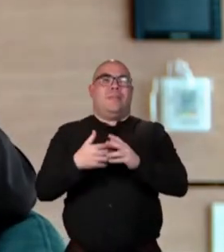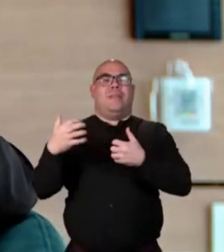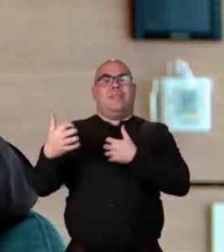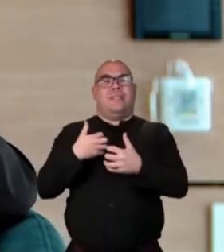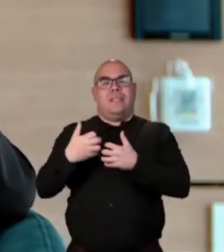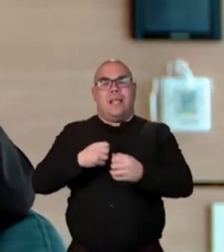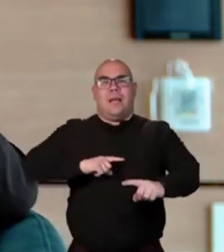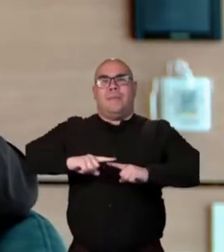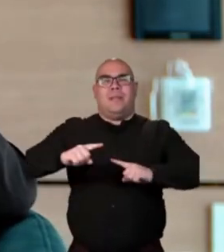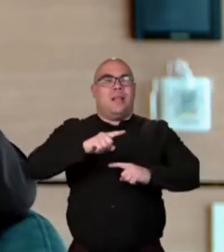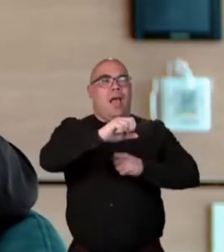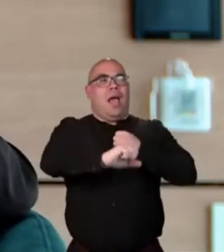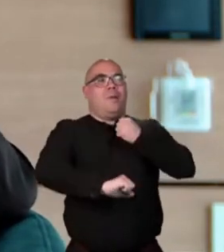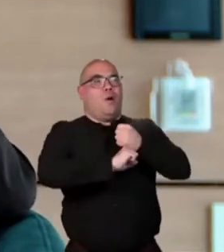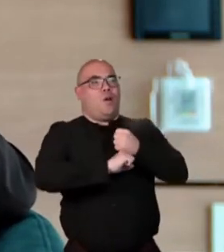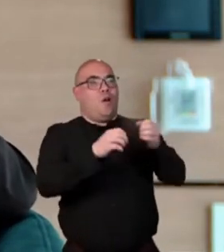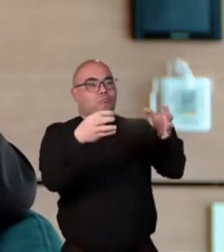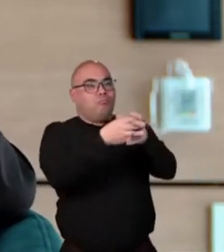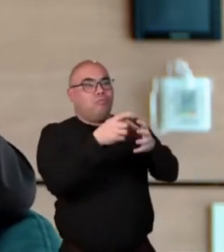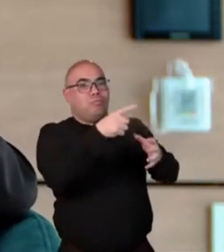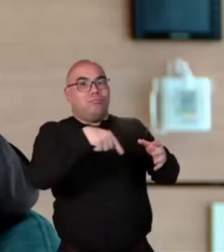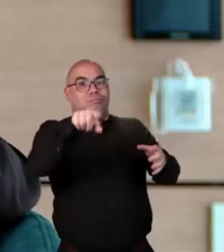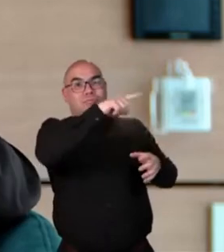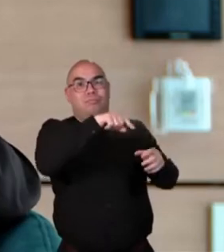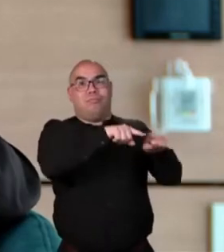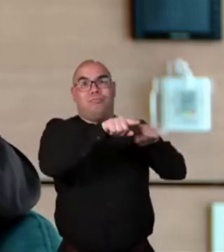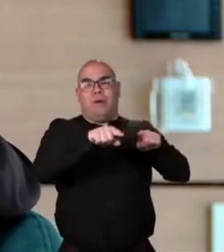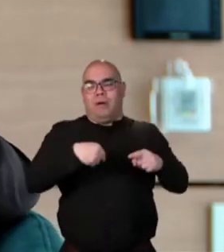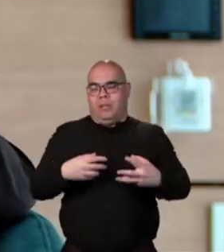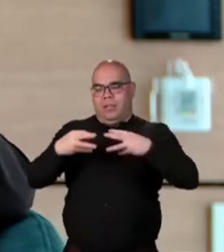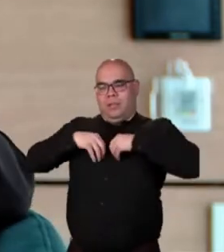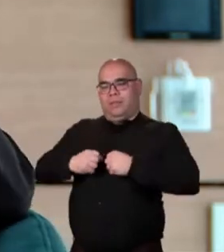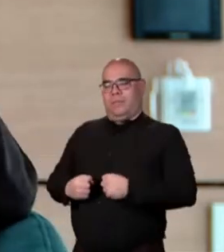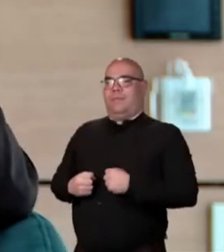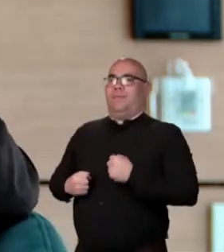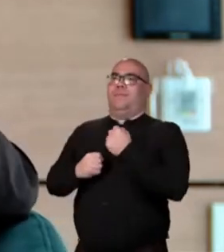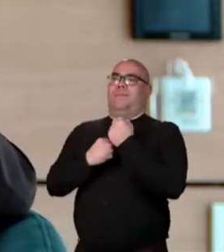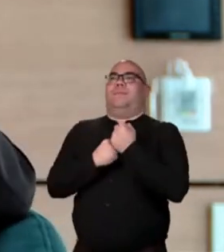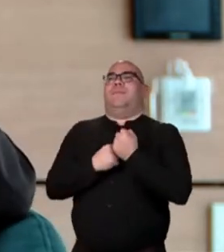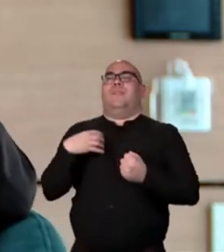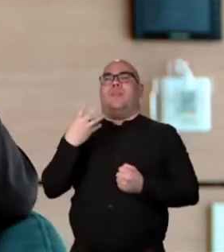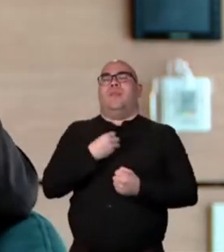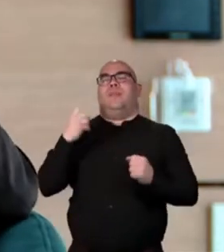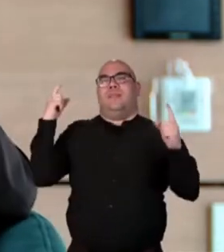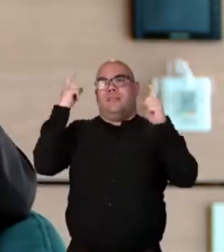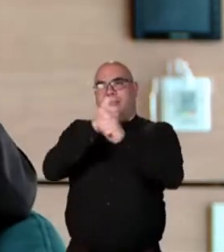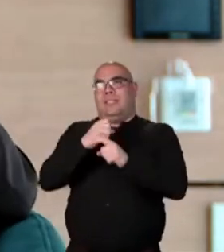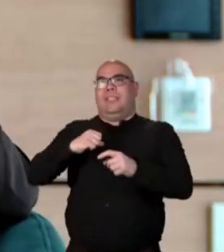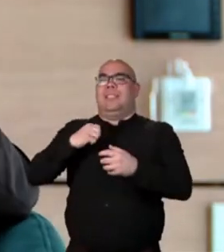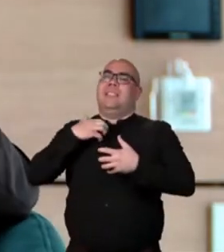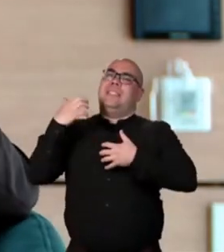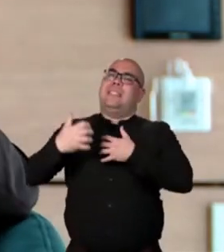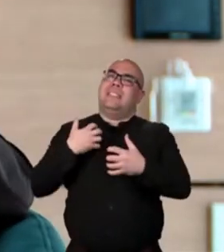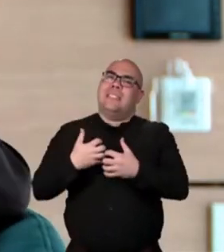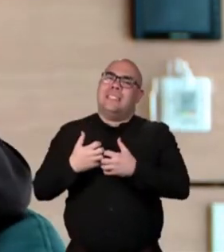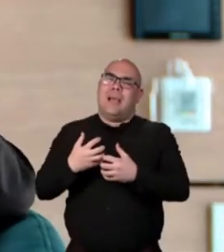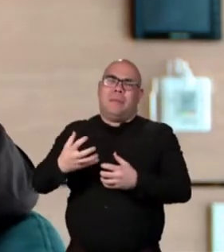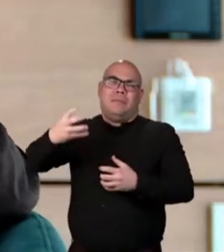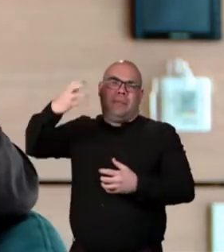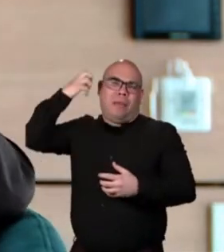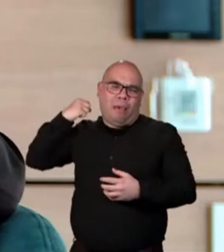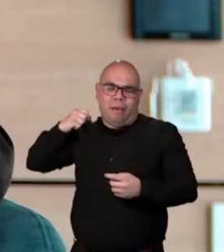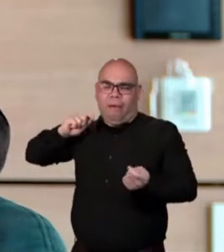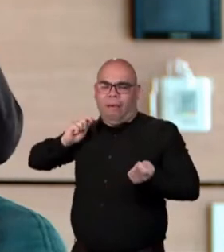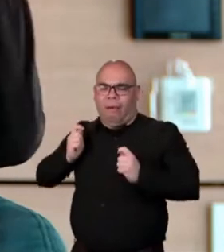las universidades deben estar preparados para soportar esto no no nosotros teníamos una cantidad de sistemas un poco obsoletos que no estaban